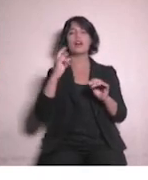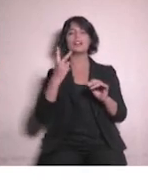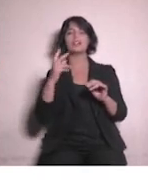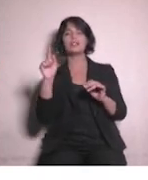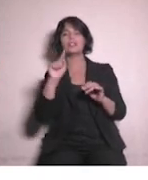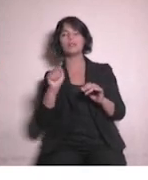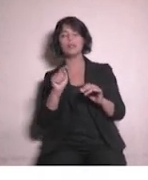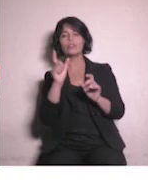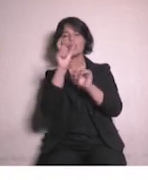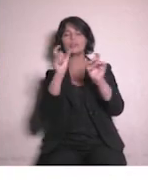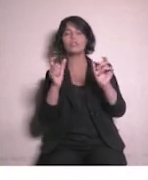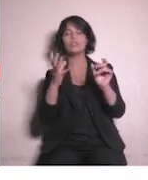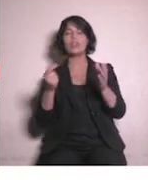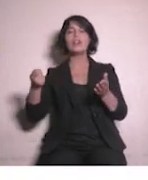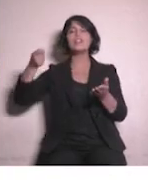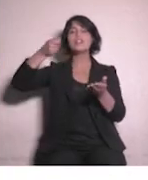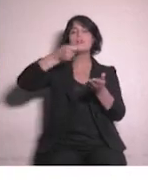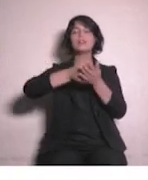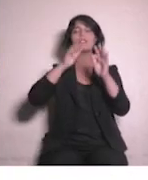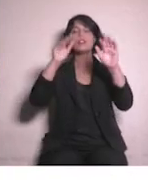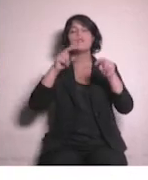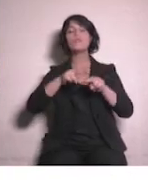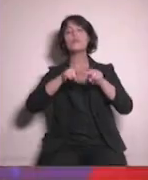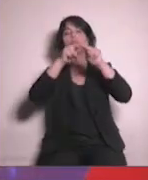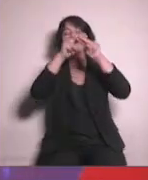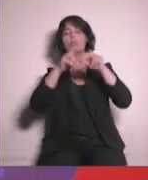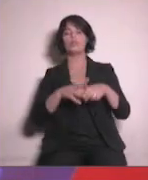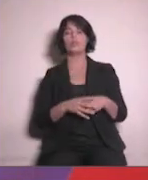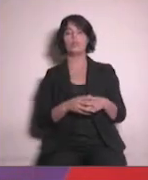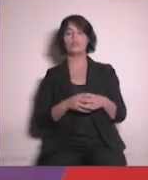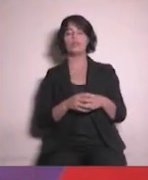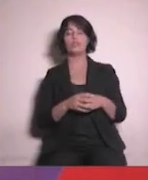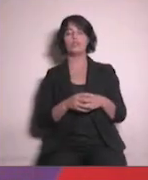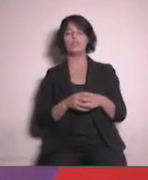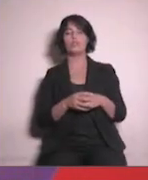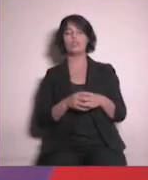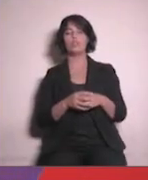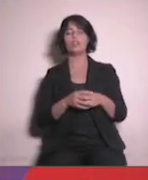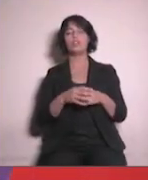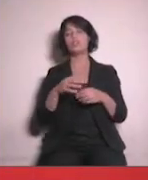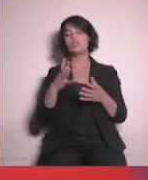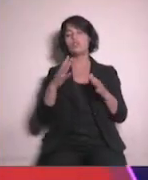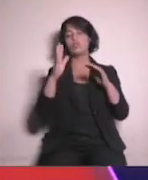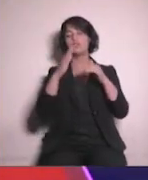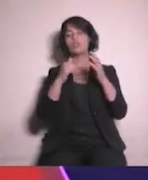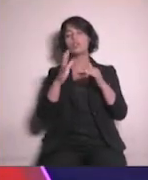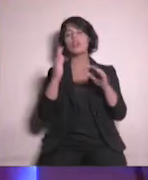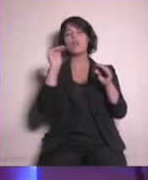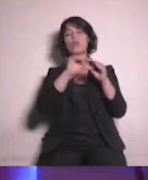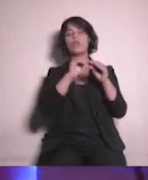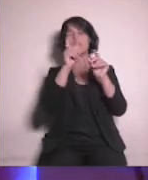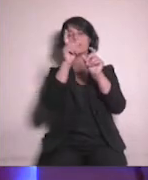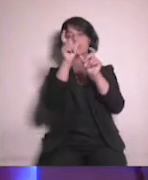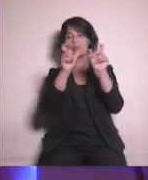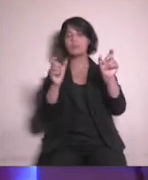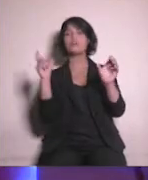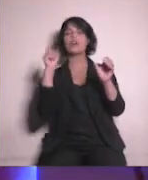administradora están invertidos en los mismos fondos en que están los ahorros de nuestros clientes.